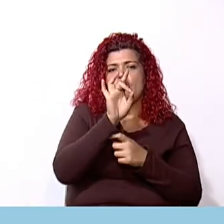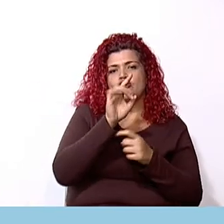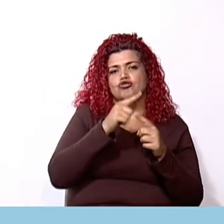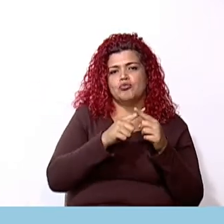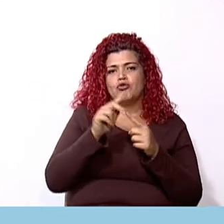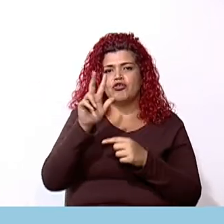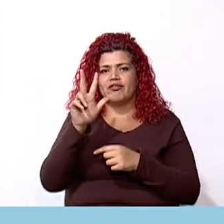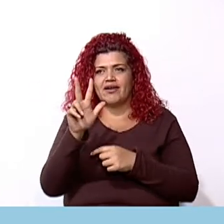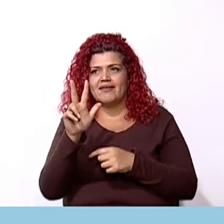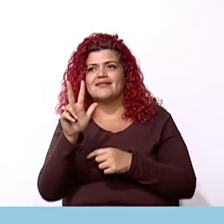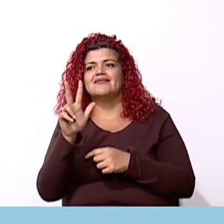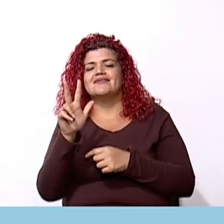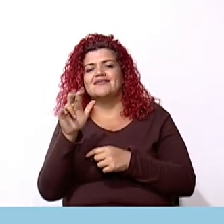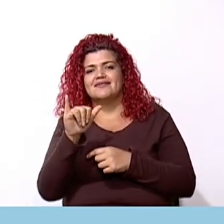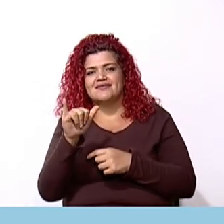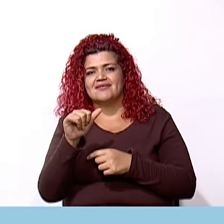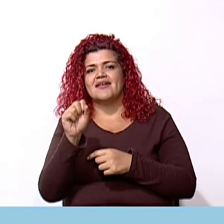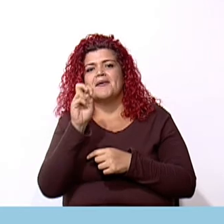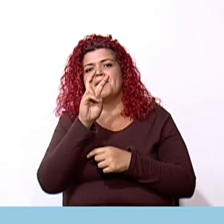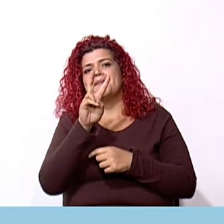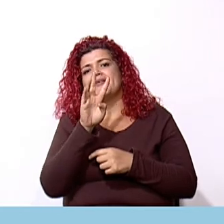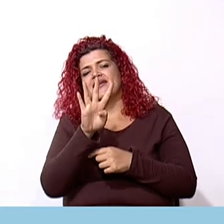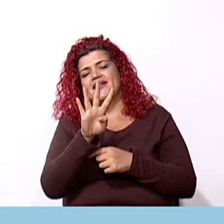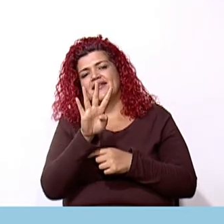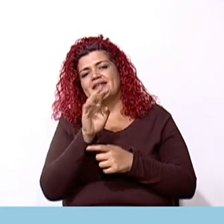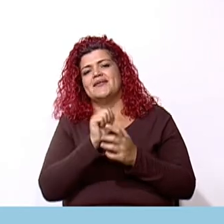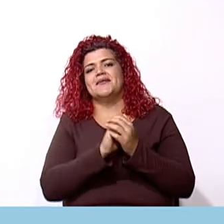por 3, me da como resultado